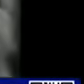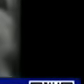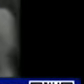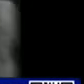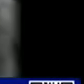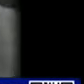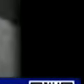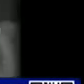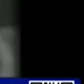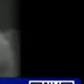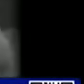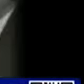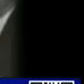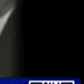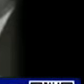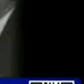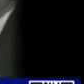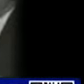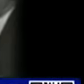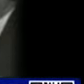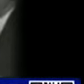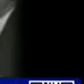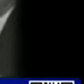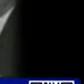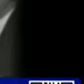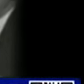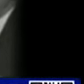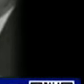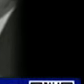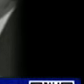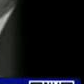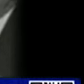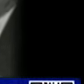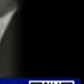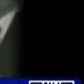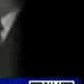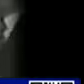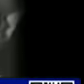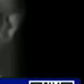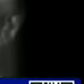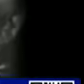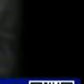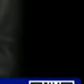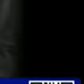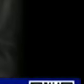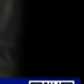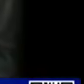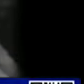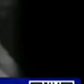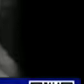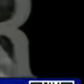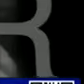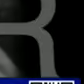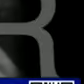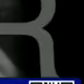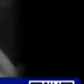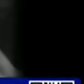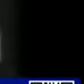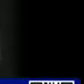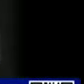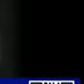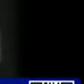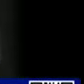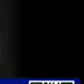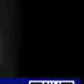países miembros de la Organización de las Naciones Unidas firmaron la primera Declaración Universal de los Derechos Humanos. 48 países votaron a